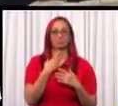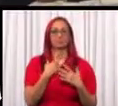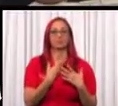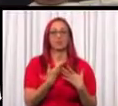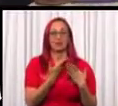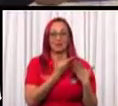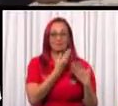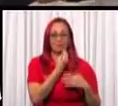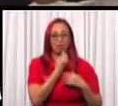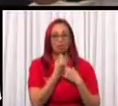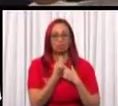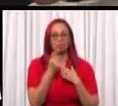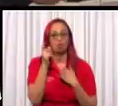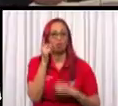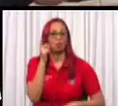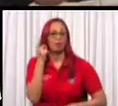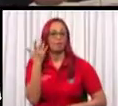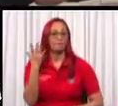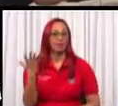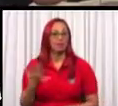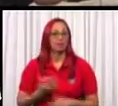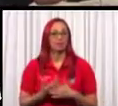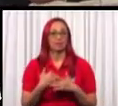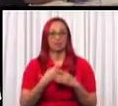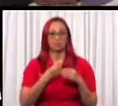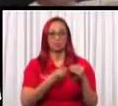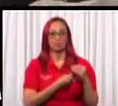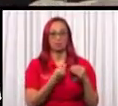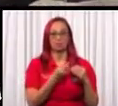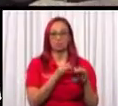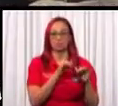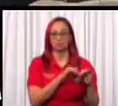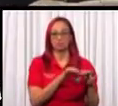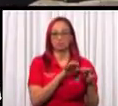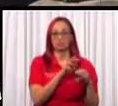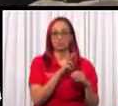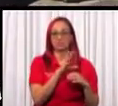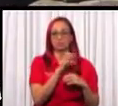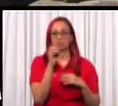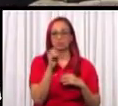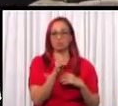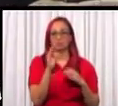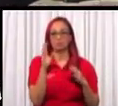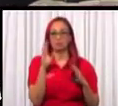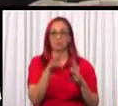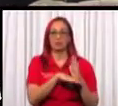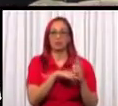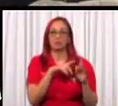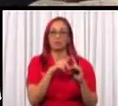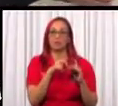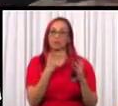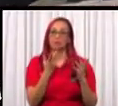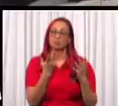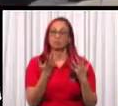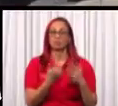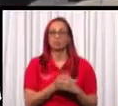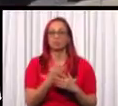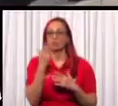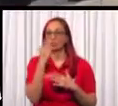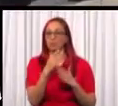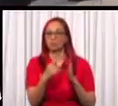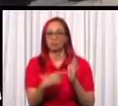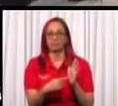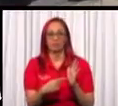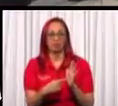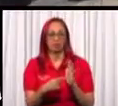obvio que viene a un precio casi, digamos, a un 25% más barato, pero ese precio nunca se va a reflejar en un supermercado